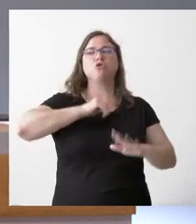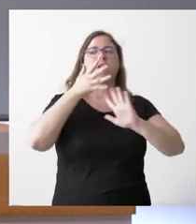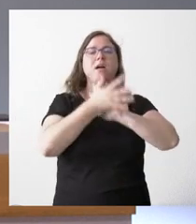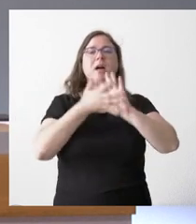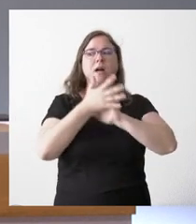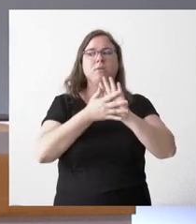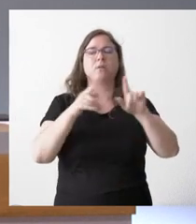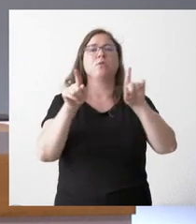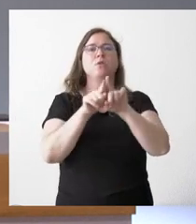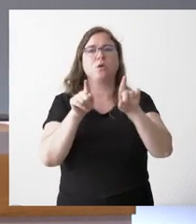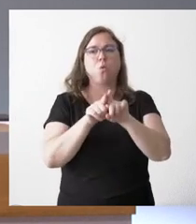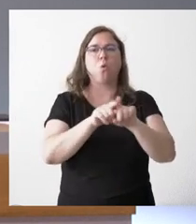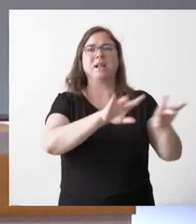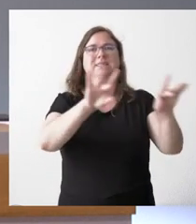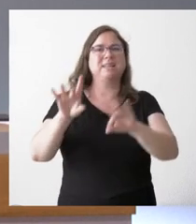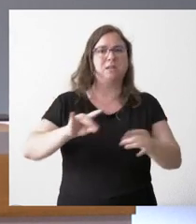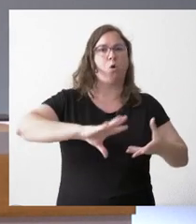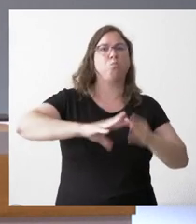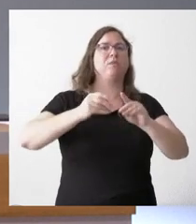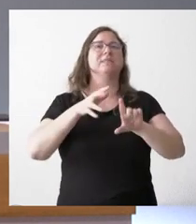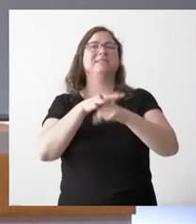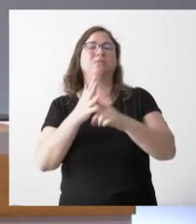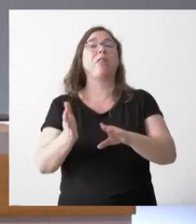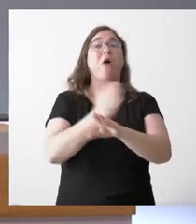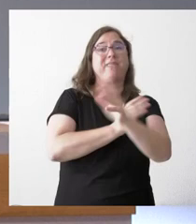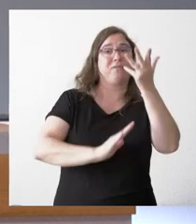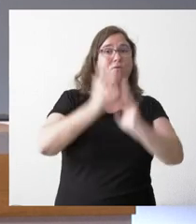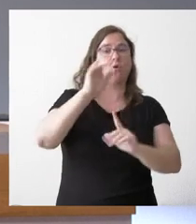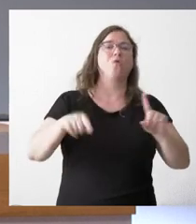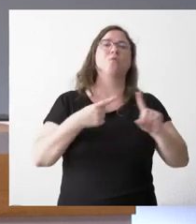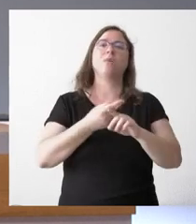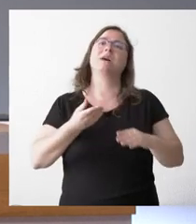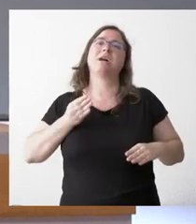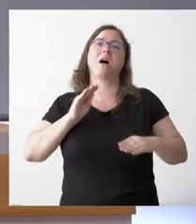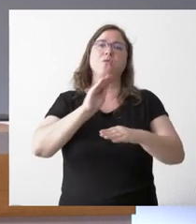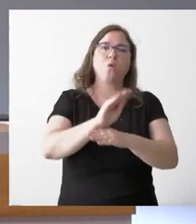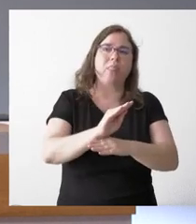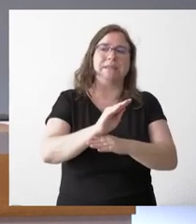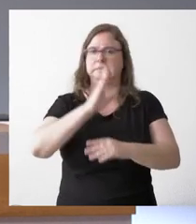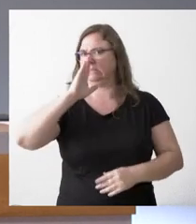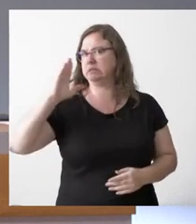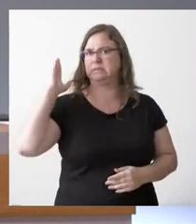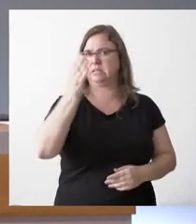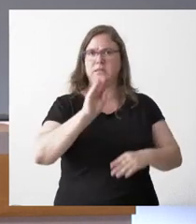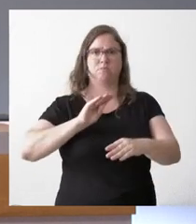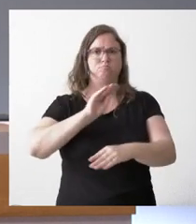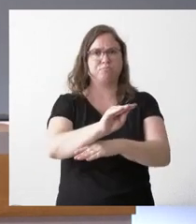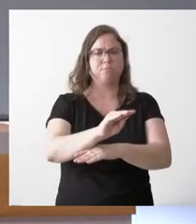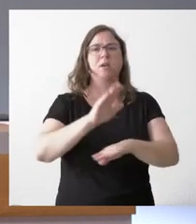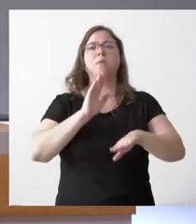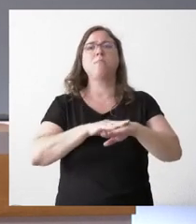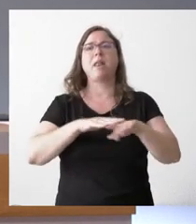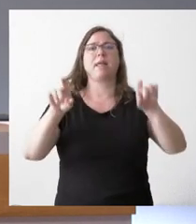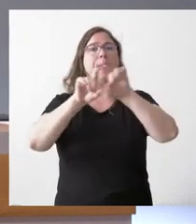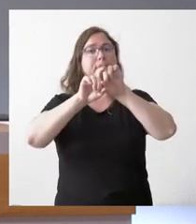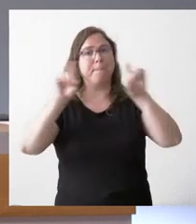reponer el territorio a la situación previa al origen, sino que estamos hablando de ayudas directas y financieras a